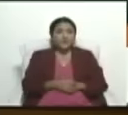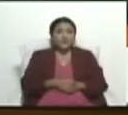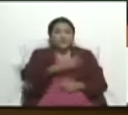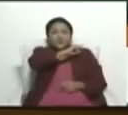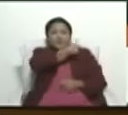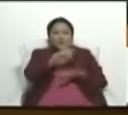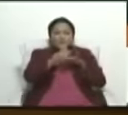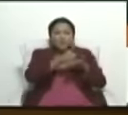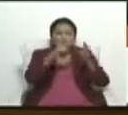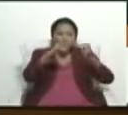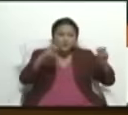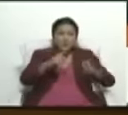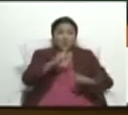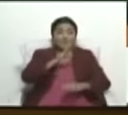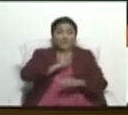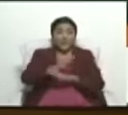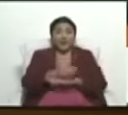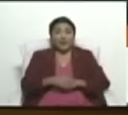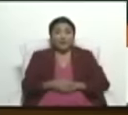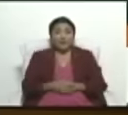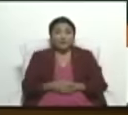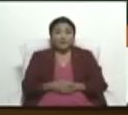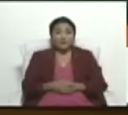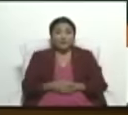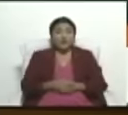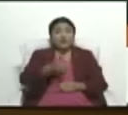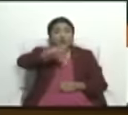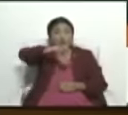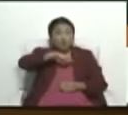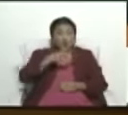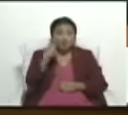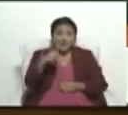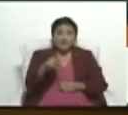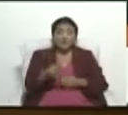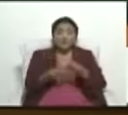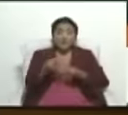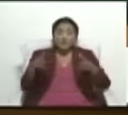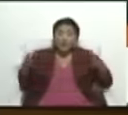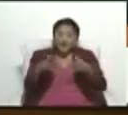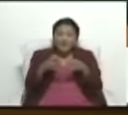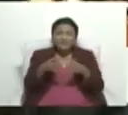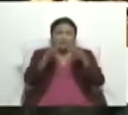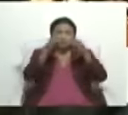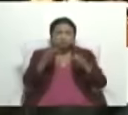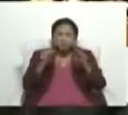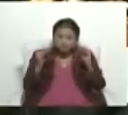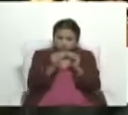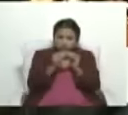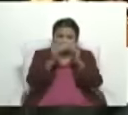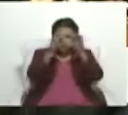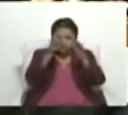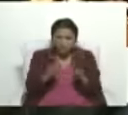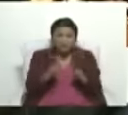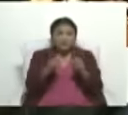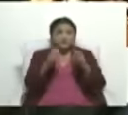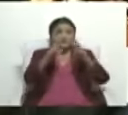Apoyo de Investigación Penal. Nosotros conformamos un equipo multidisciplinario para realizar una